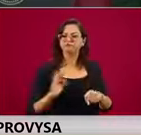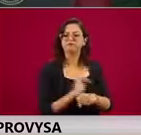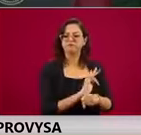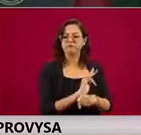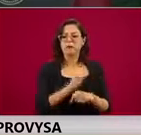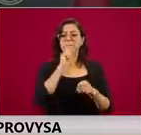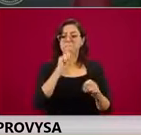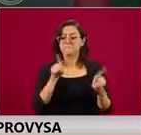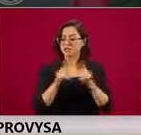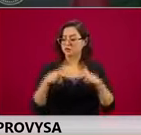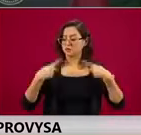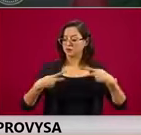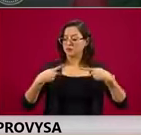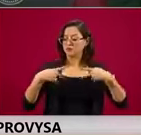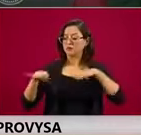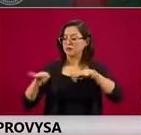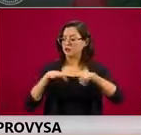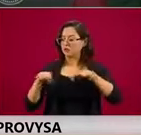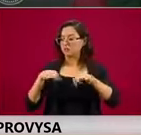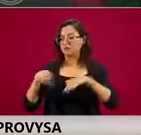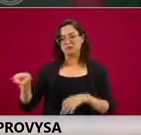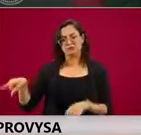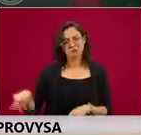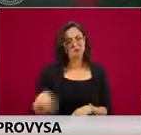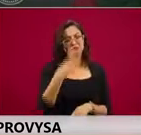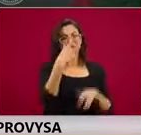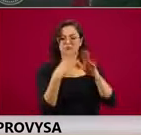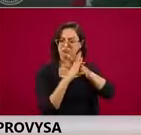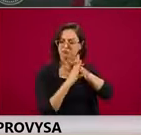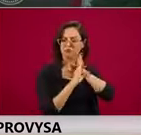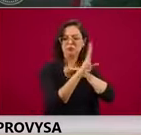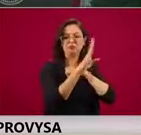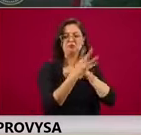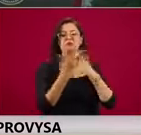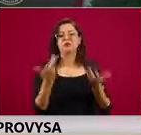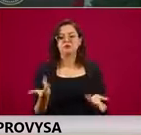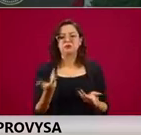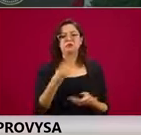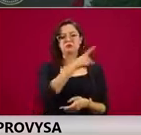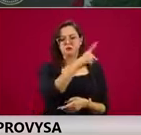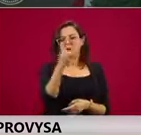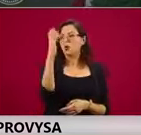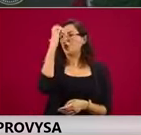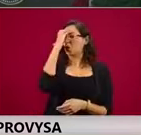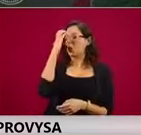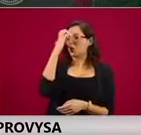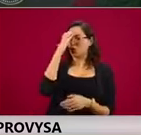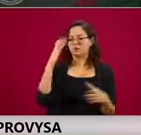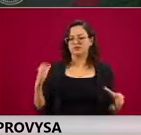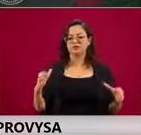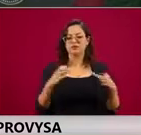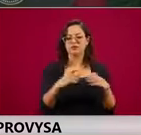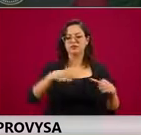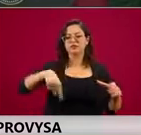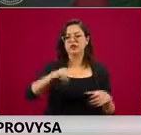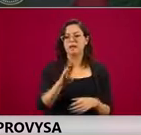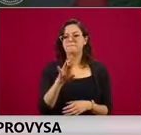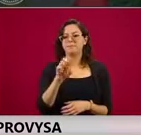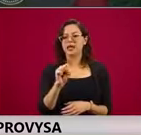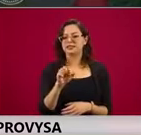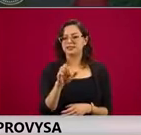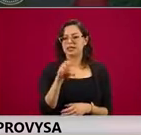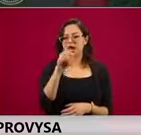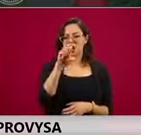Un sector cree en esto, De pronto yo me imaginaba una imagen del